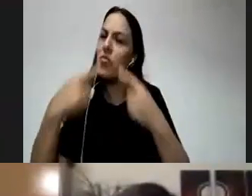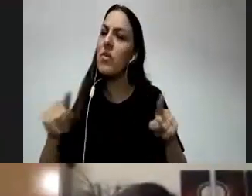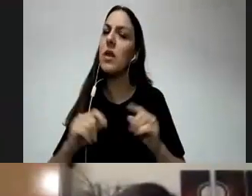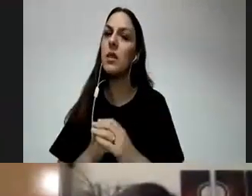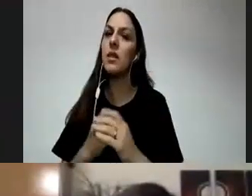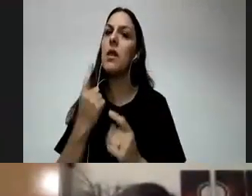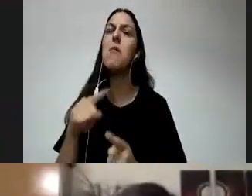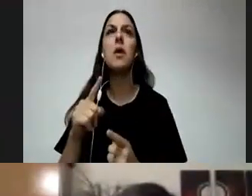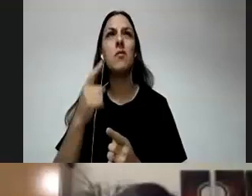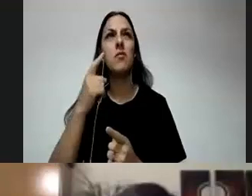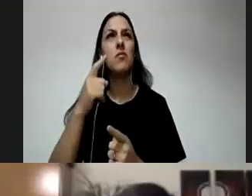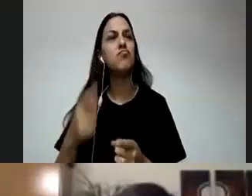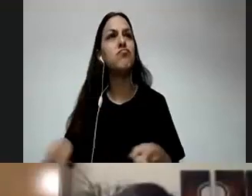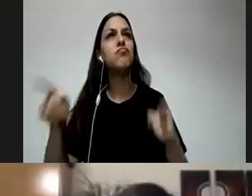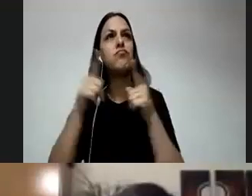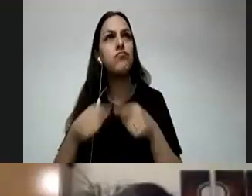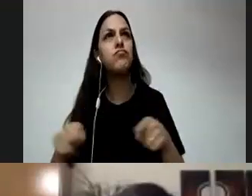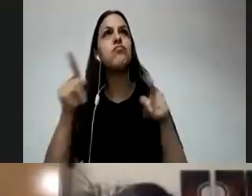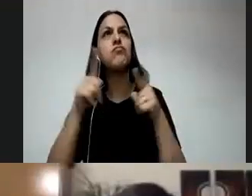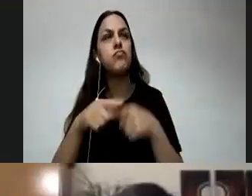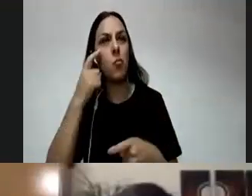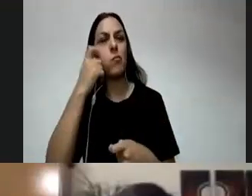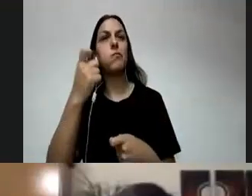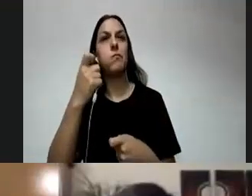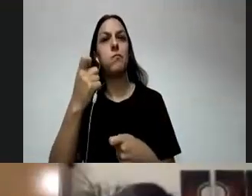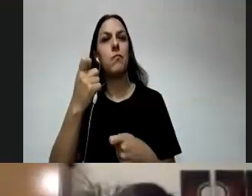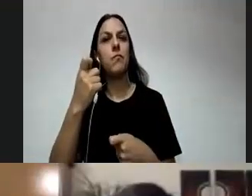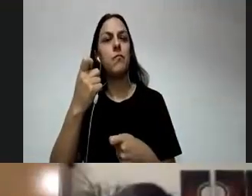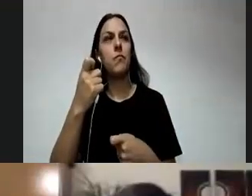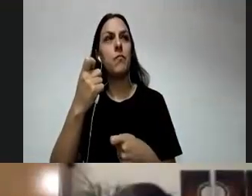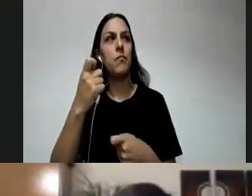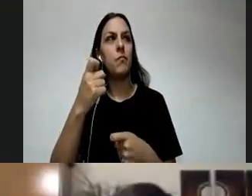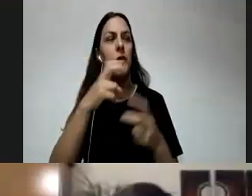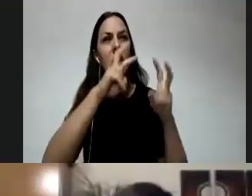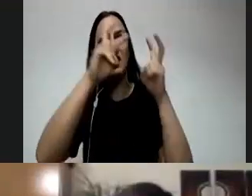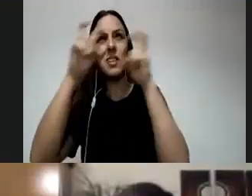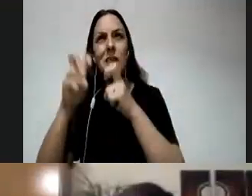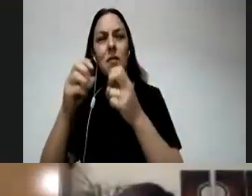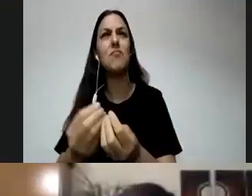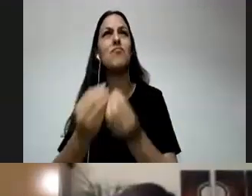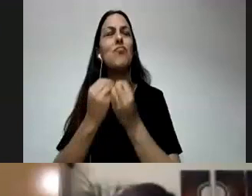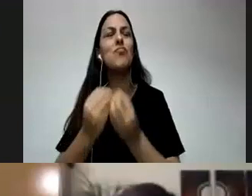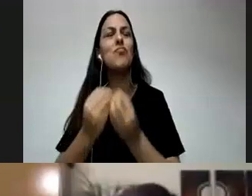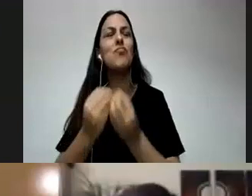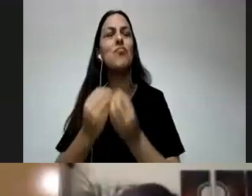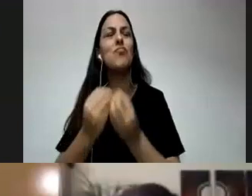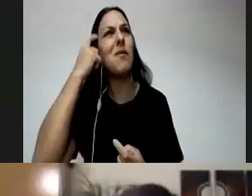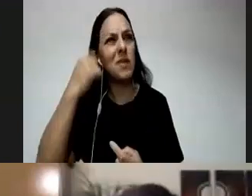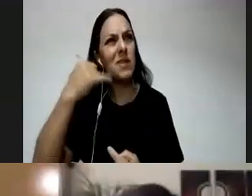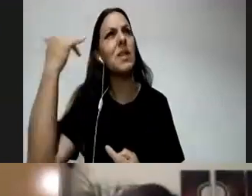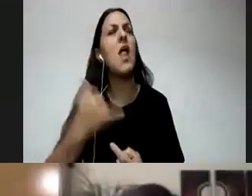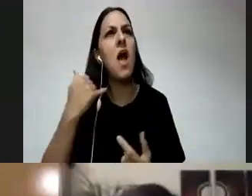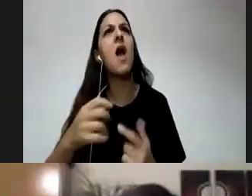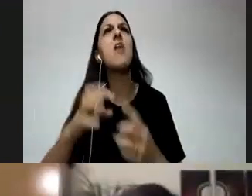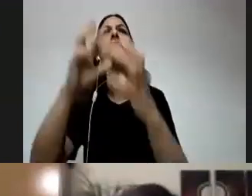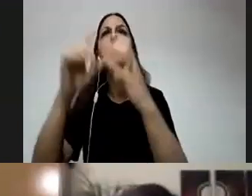que ahora en estas clases que está haciendo el CIJUSO, siempre hay temática para abordar, siempre hay algo para aprender, siempre hay algo para discutir. Y